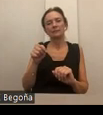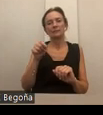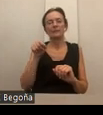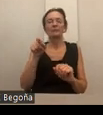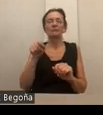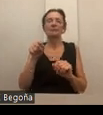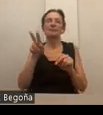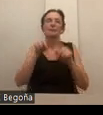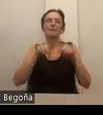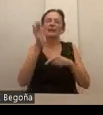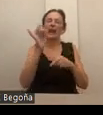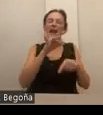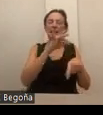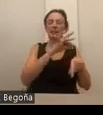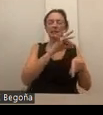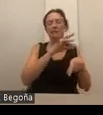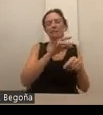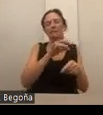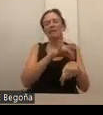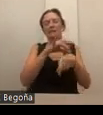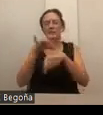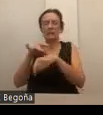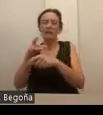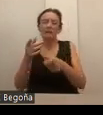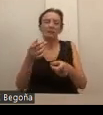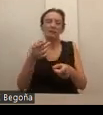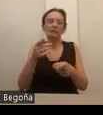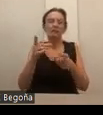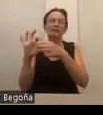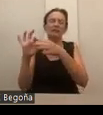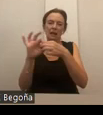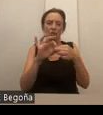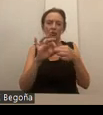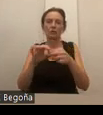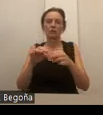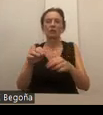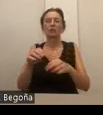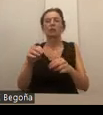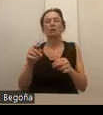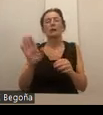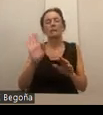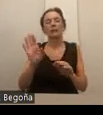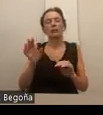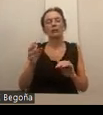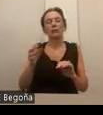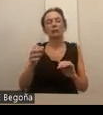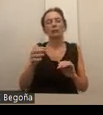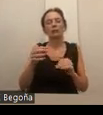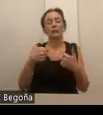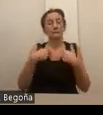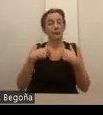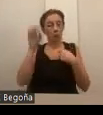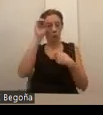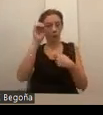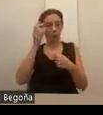tan directo, pero yo os diría que de base, si os lo podéis permitir, intentéis